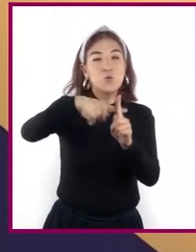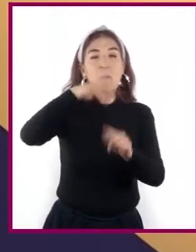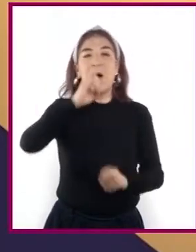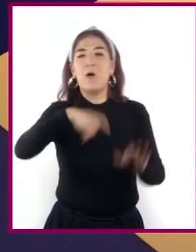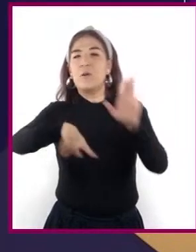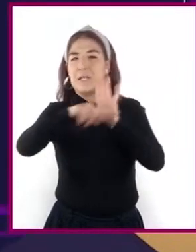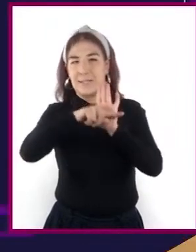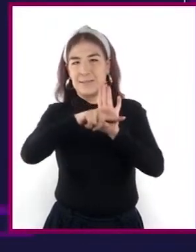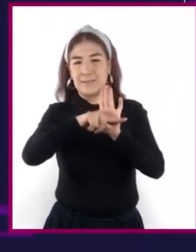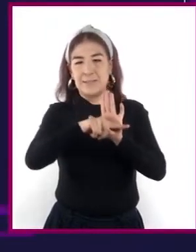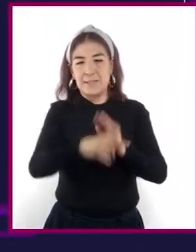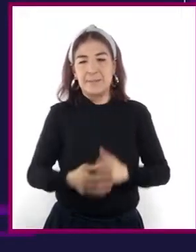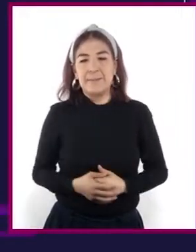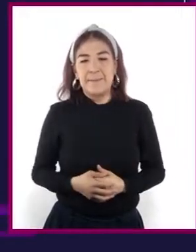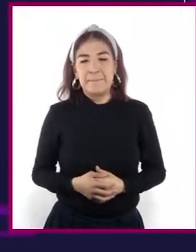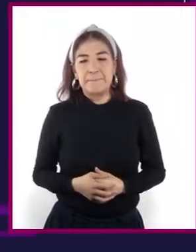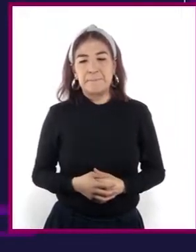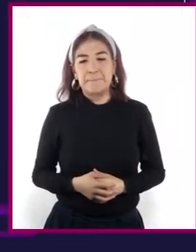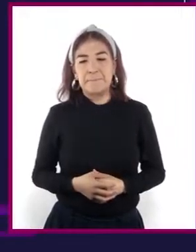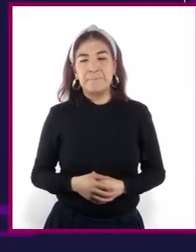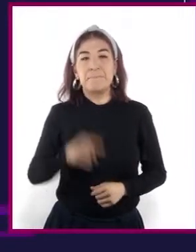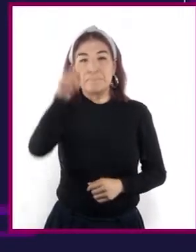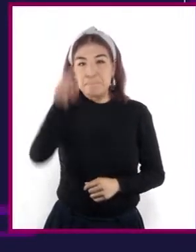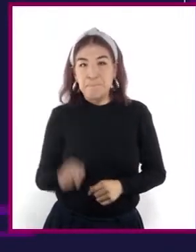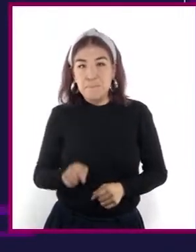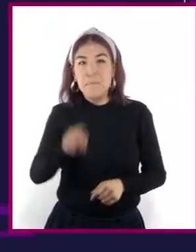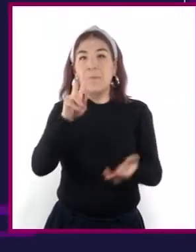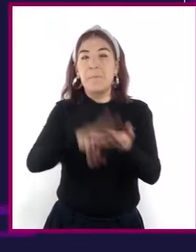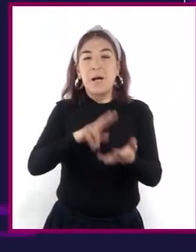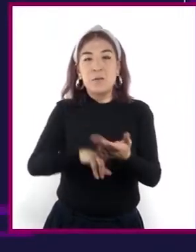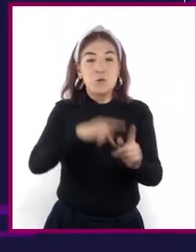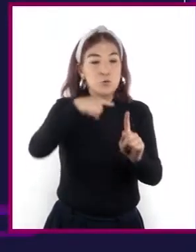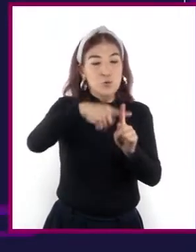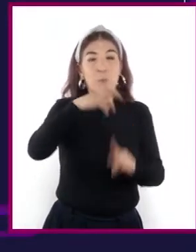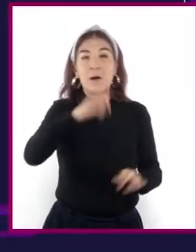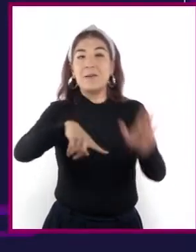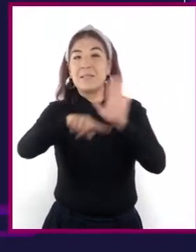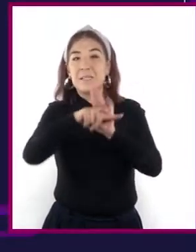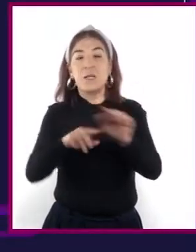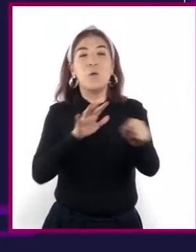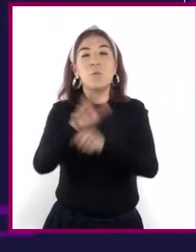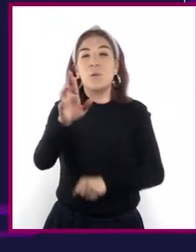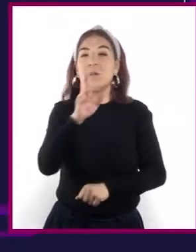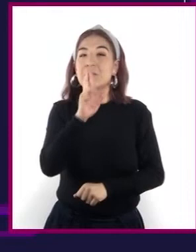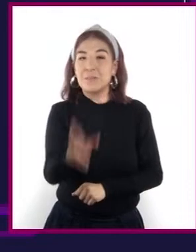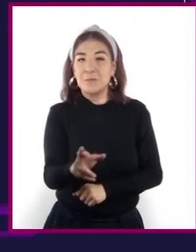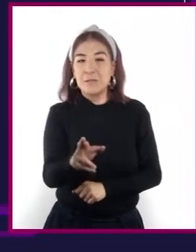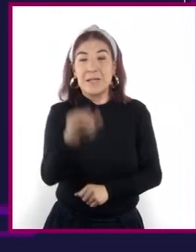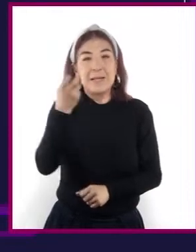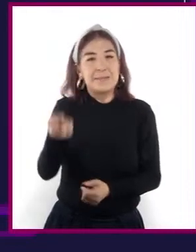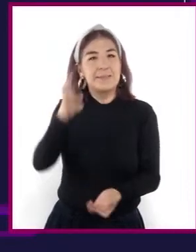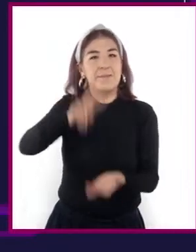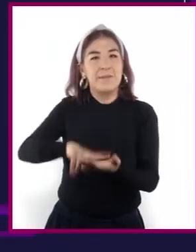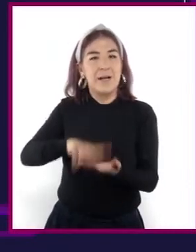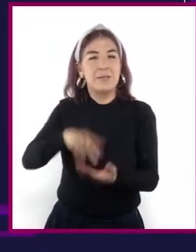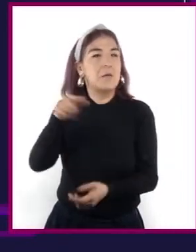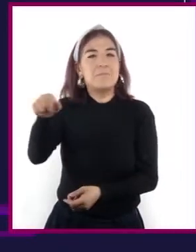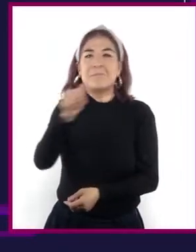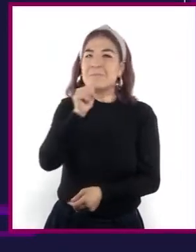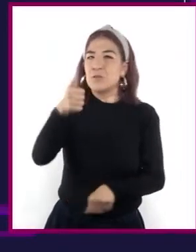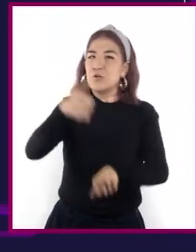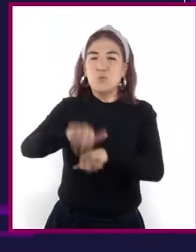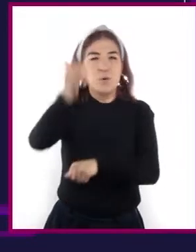sustractivo. En él se suman o restan dos magnitudes conocidas que den como resultado el valor del dato